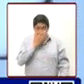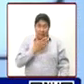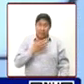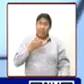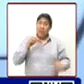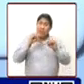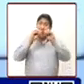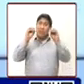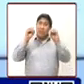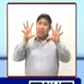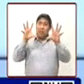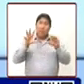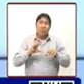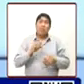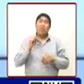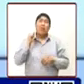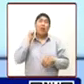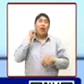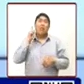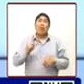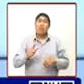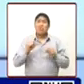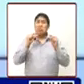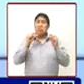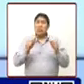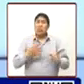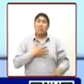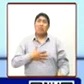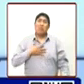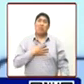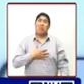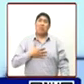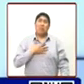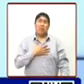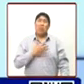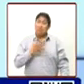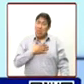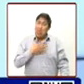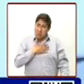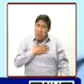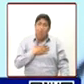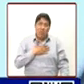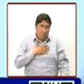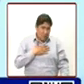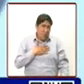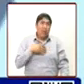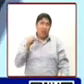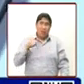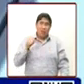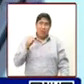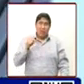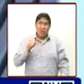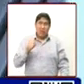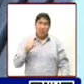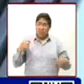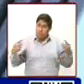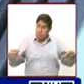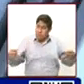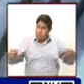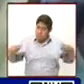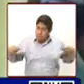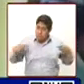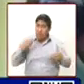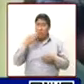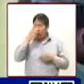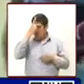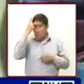luminario amarillo clarito, poquito se ve. Ese es mi coche, Clarita, con sus taparos más,